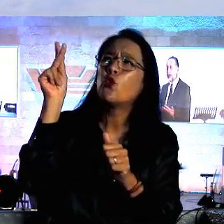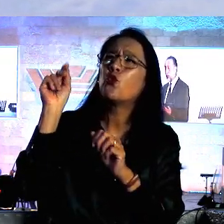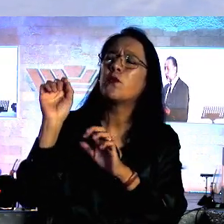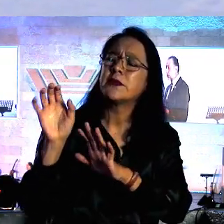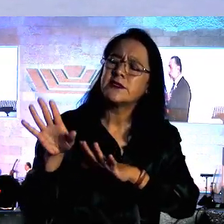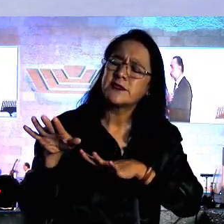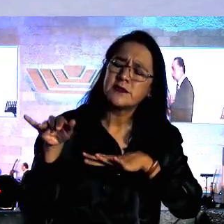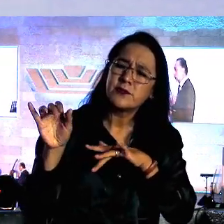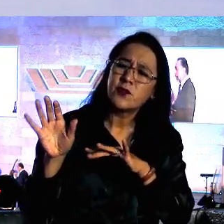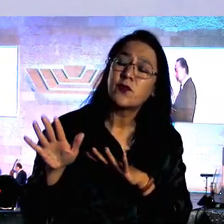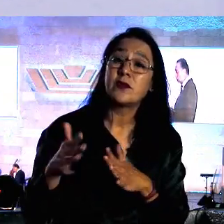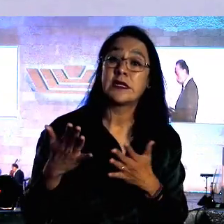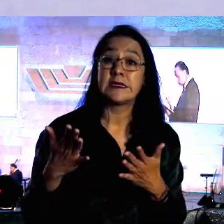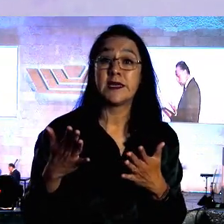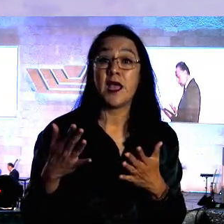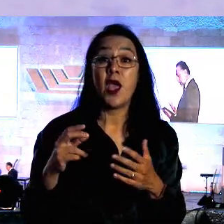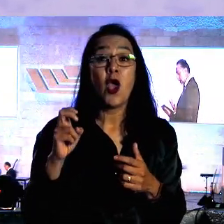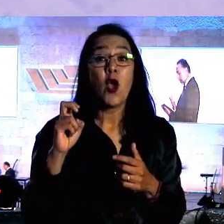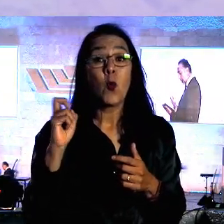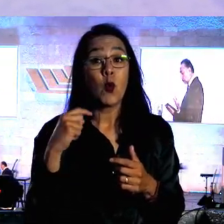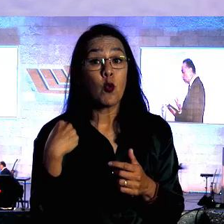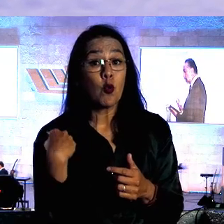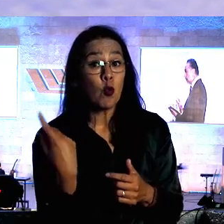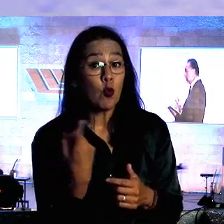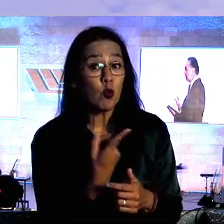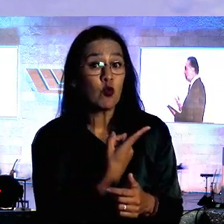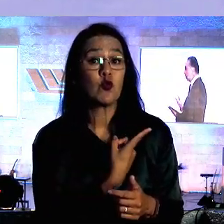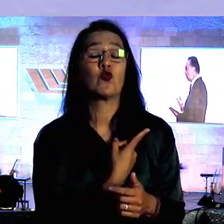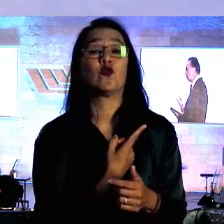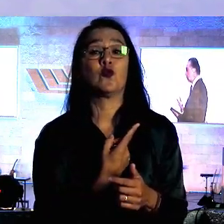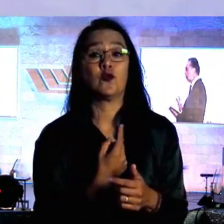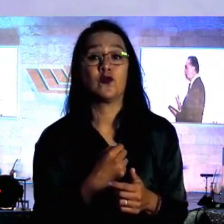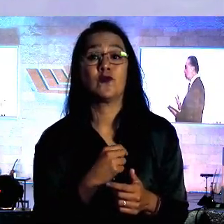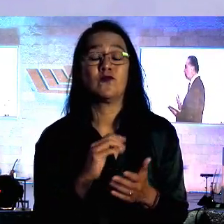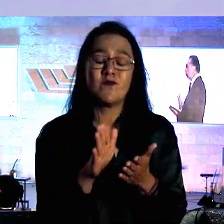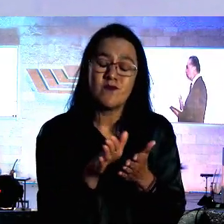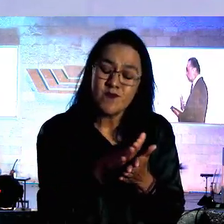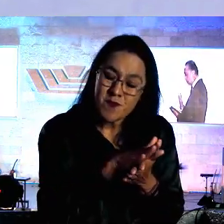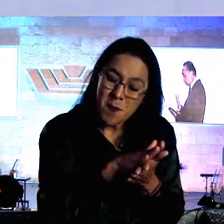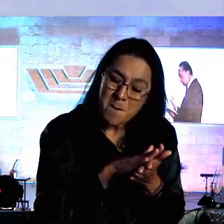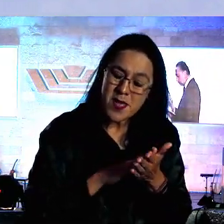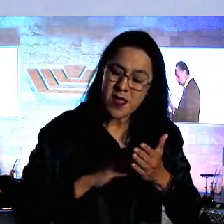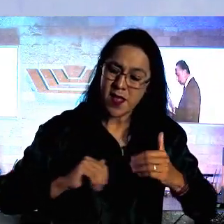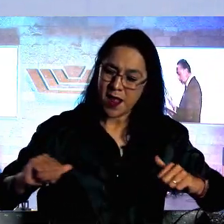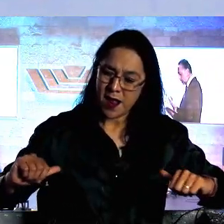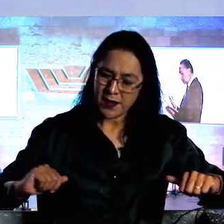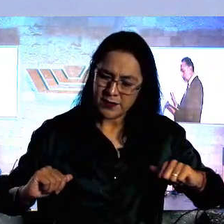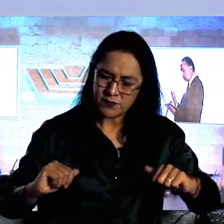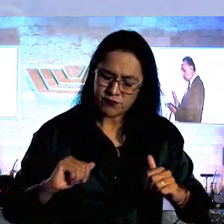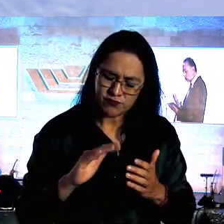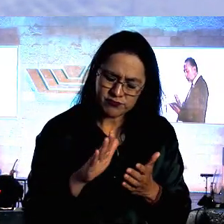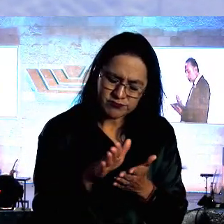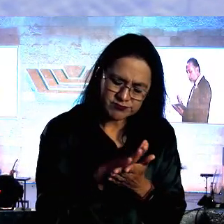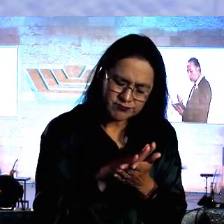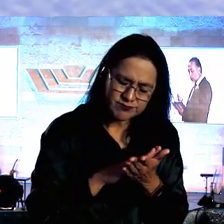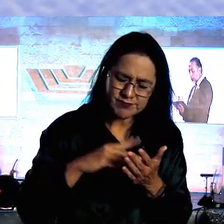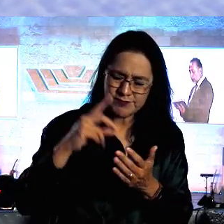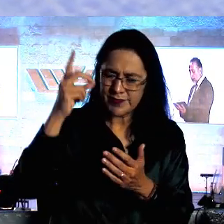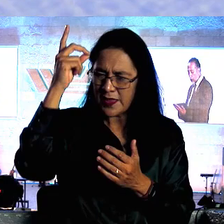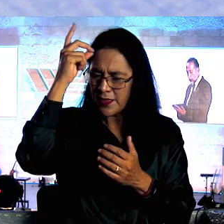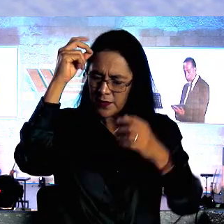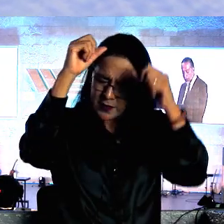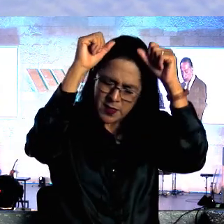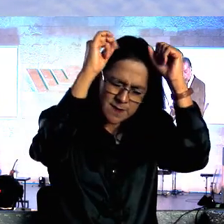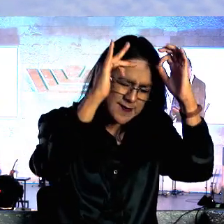y cuando nosotros tomamos una actitud como la que toma David en esta oración entonces Dios se complace y nos bendice de una